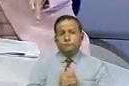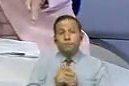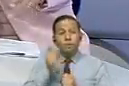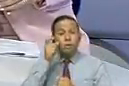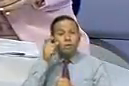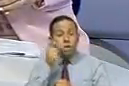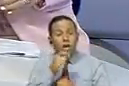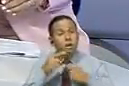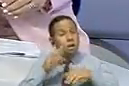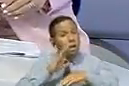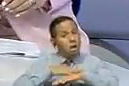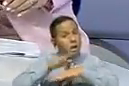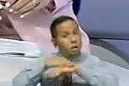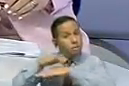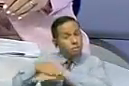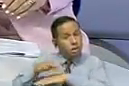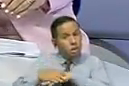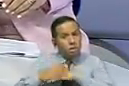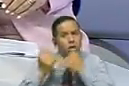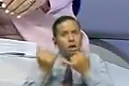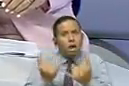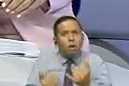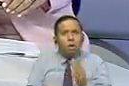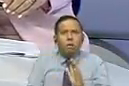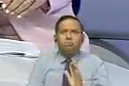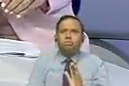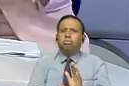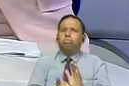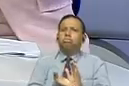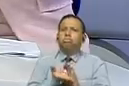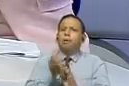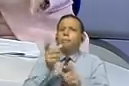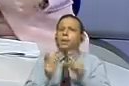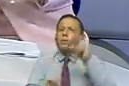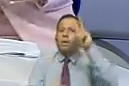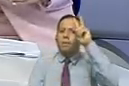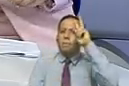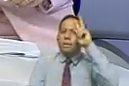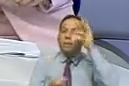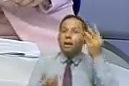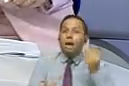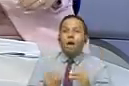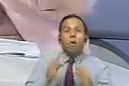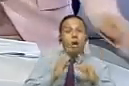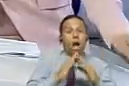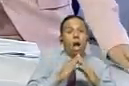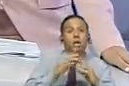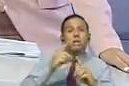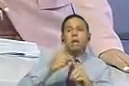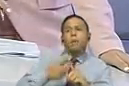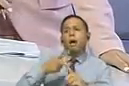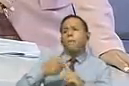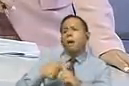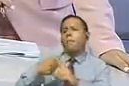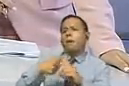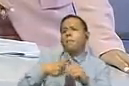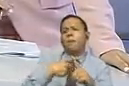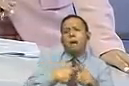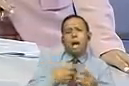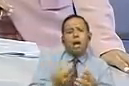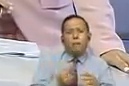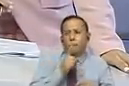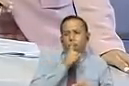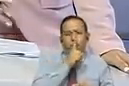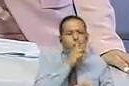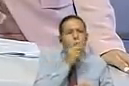Fiscalía advierte que existe un repunte en el alquiler de viviendas para el almacenamiento de armas y droga en vía San Borondón y vía